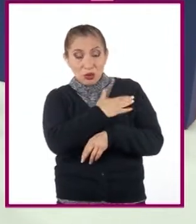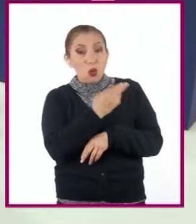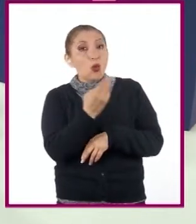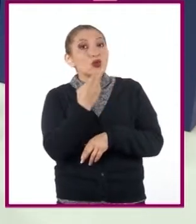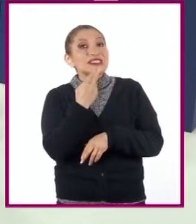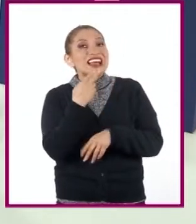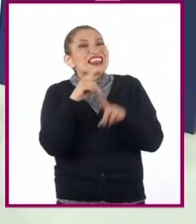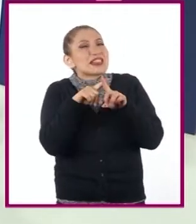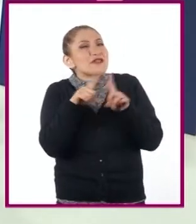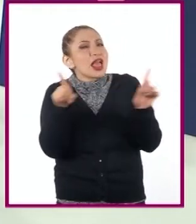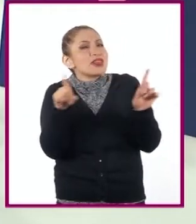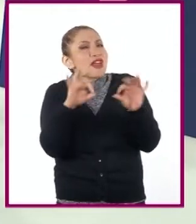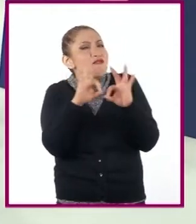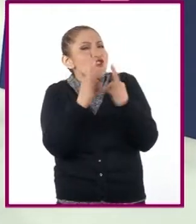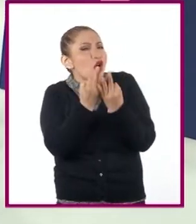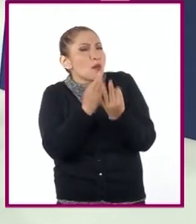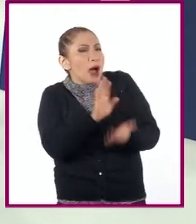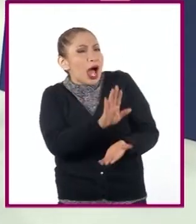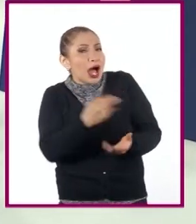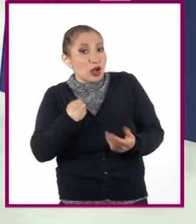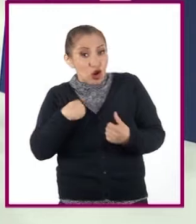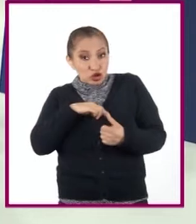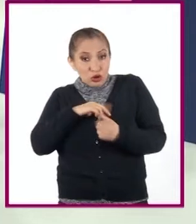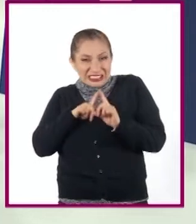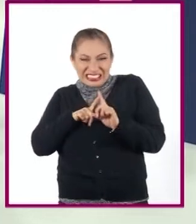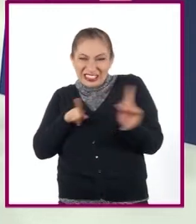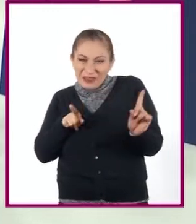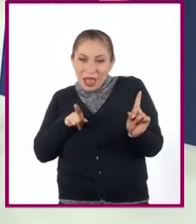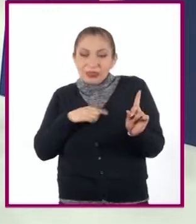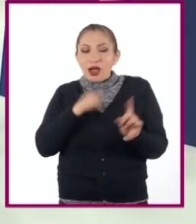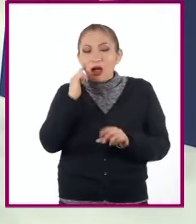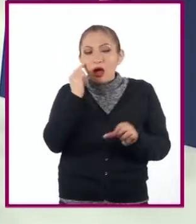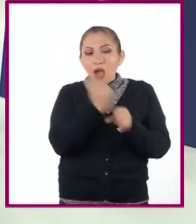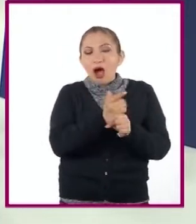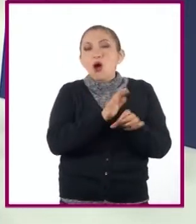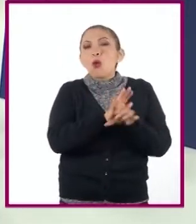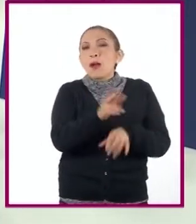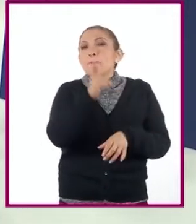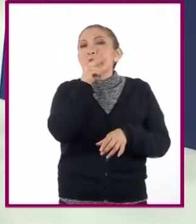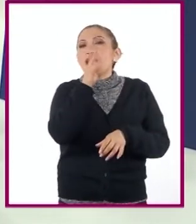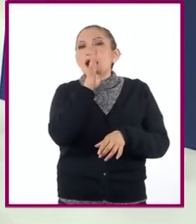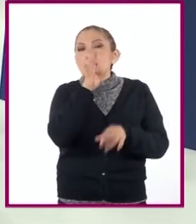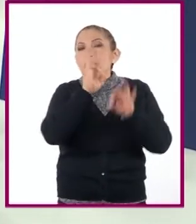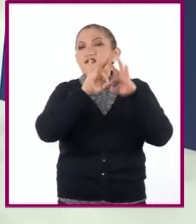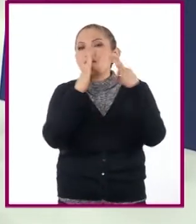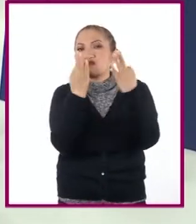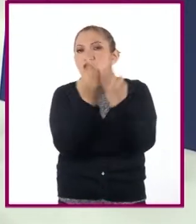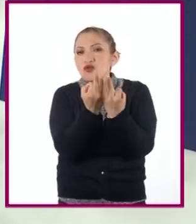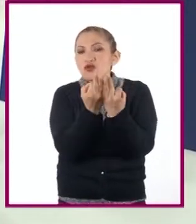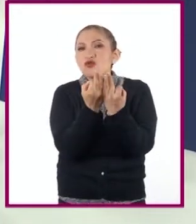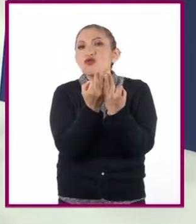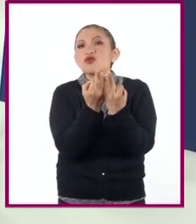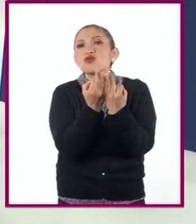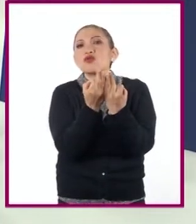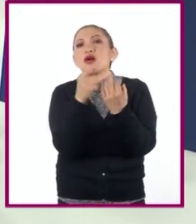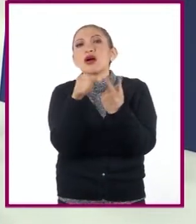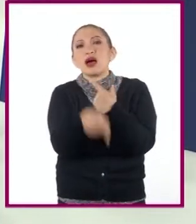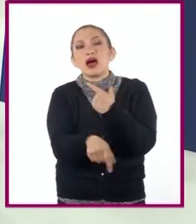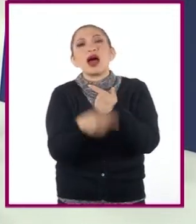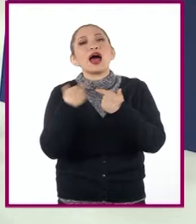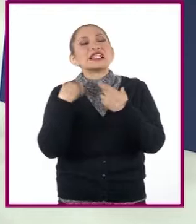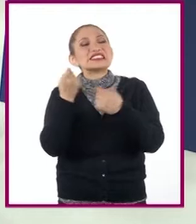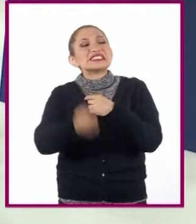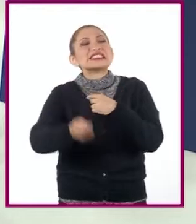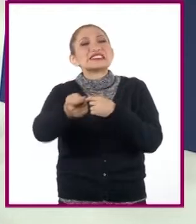utilizan con algunas variantes distintas a las nuestras. Identificar las palabras, la forma en que se pronuncian, el significado